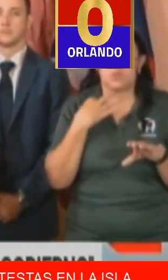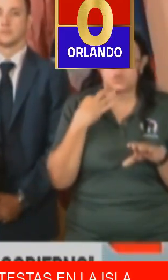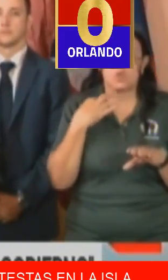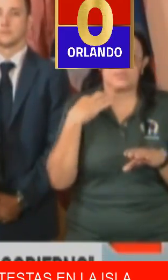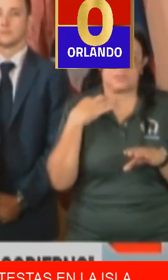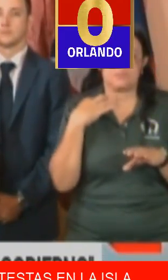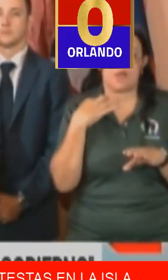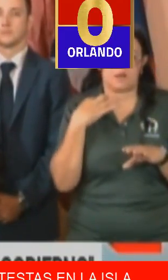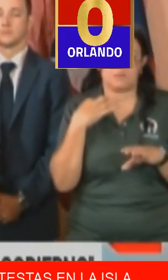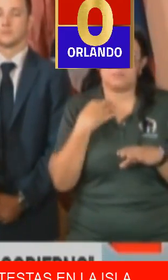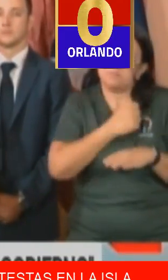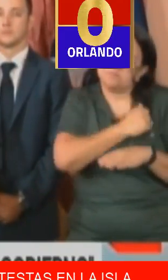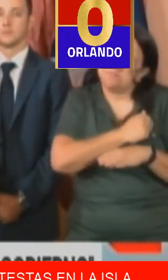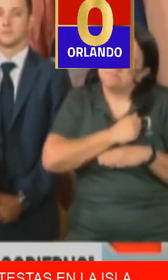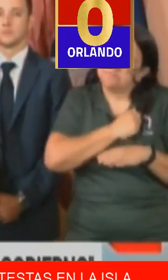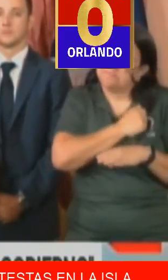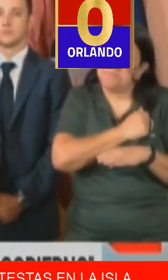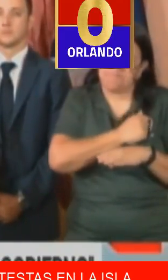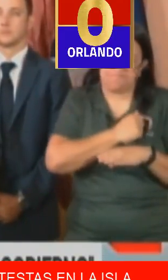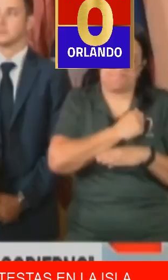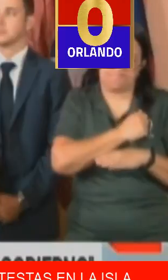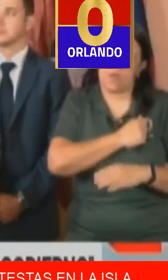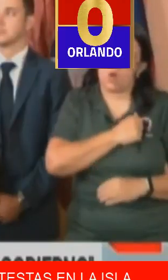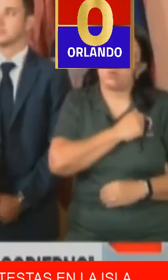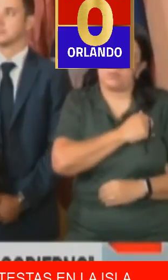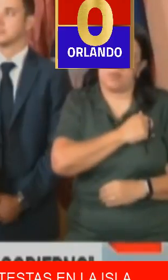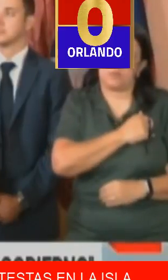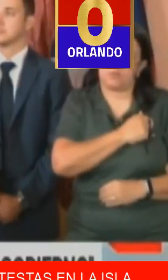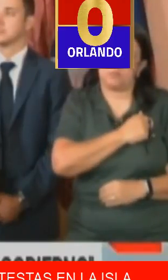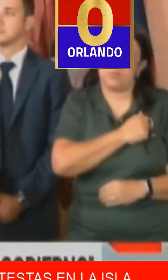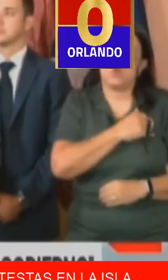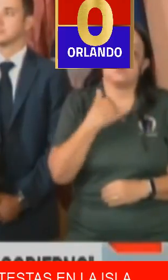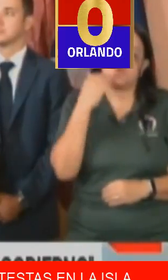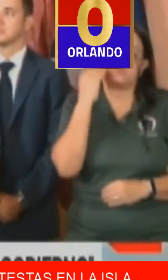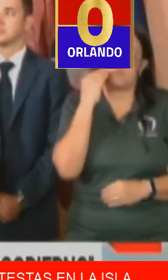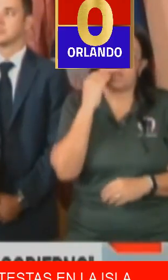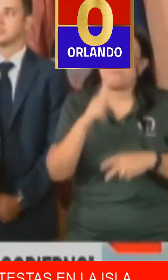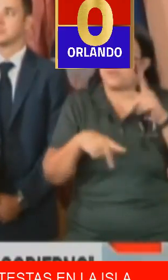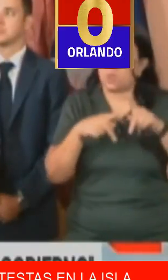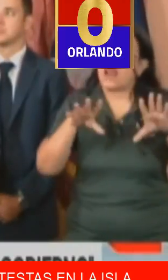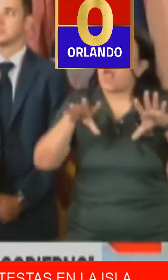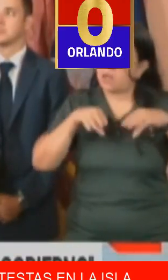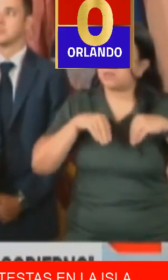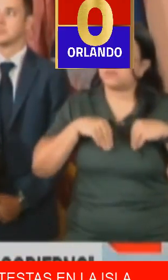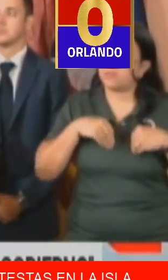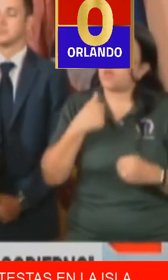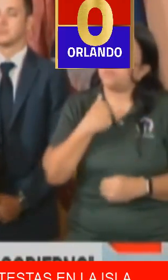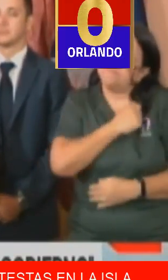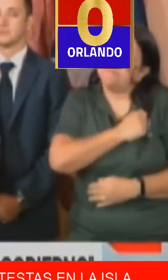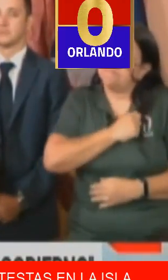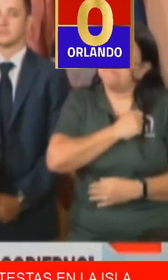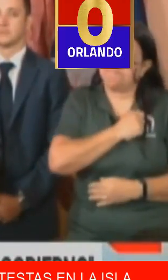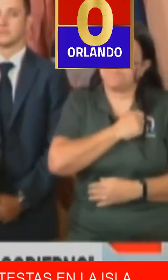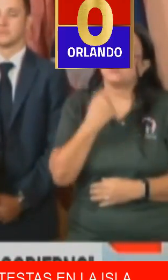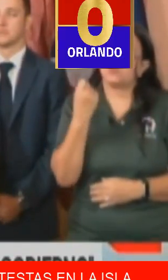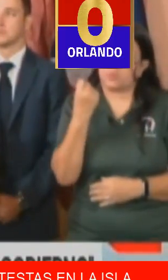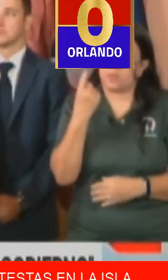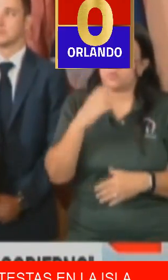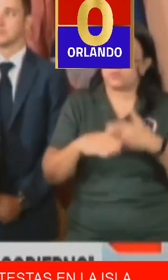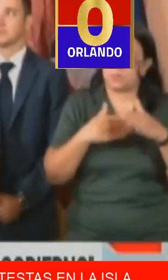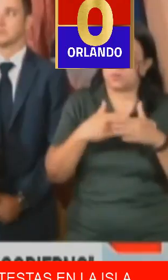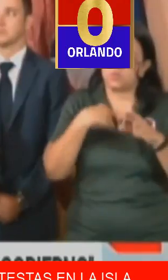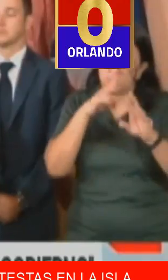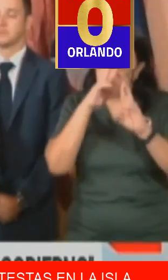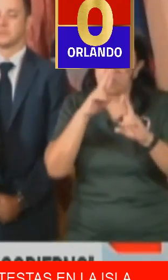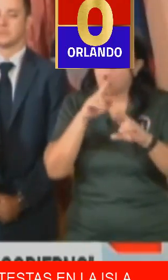solicitar las disculpas y demostrarlo. Yo sé que hay personas que han aceptado las disculpas, hay personas que no. Yo entiendo ese proceso y